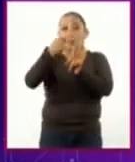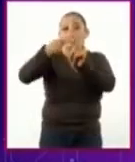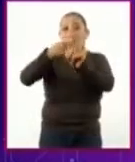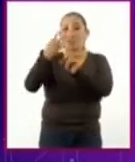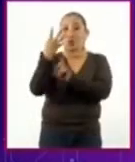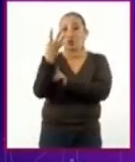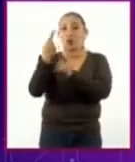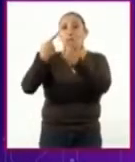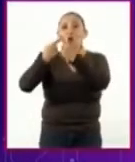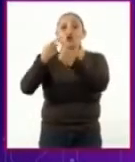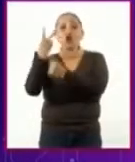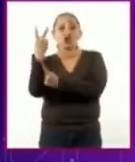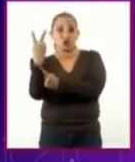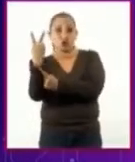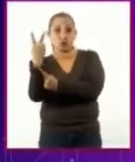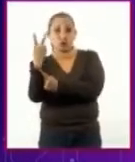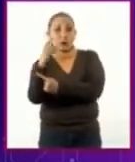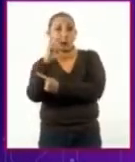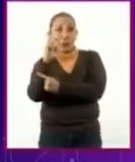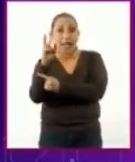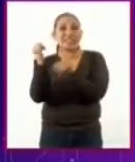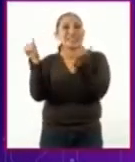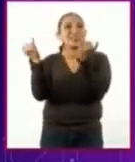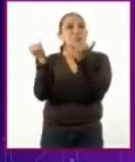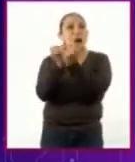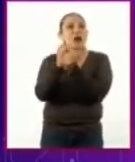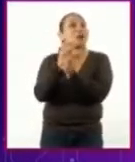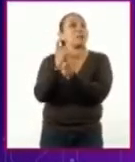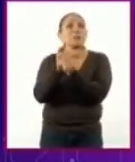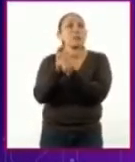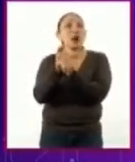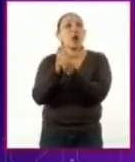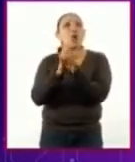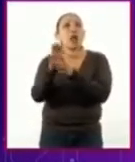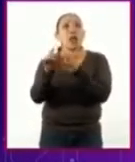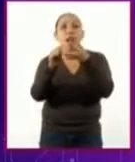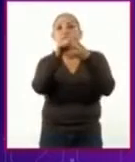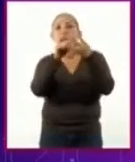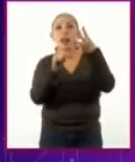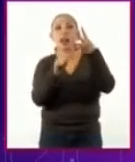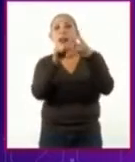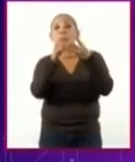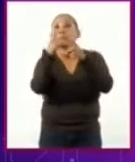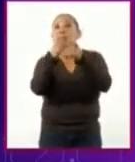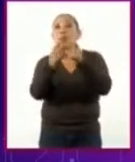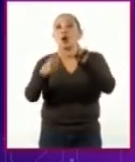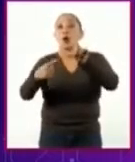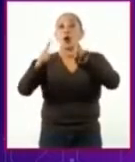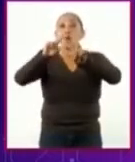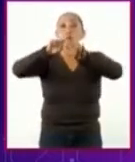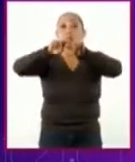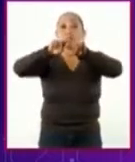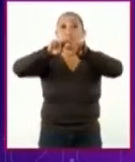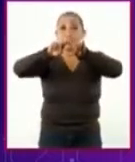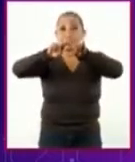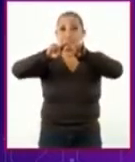más 4 por 2. De igual manera, por jerarquía de operaciones, primero se resuelve la multiplicación, 4